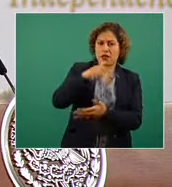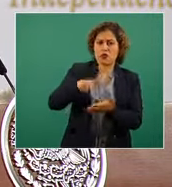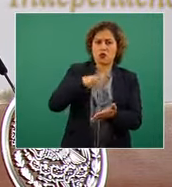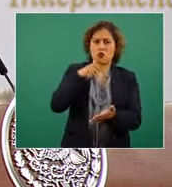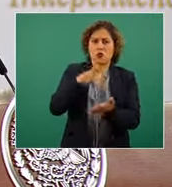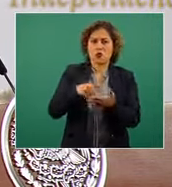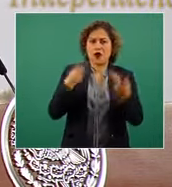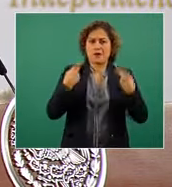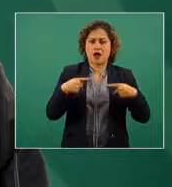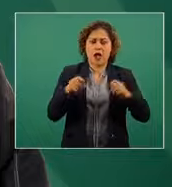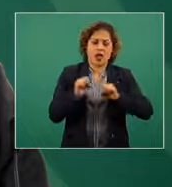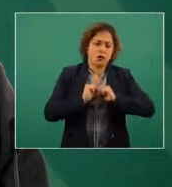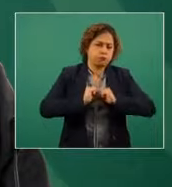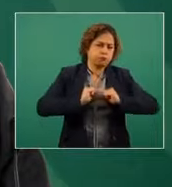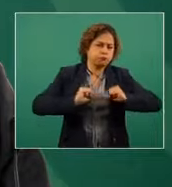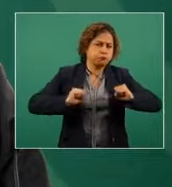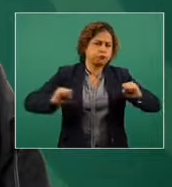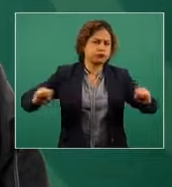y nosotros,